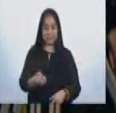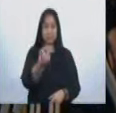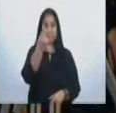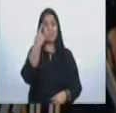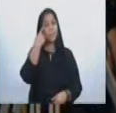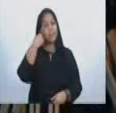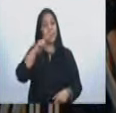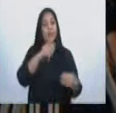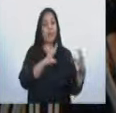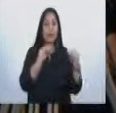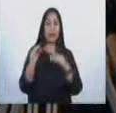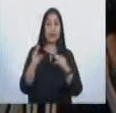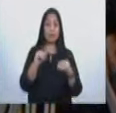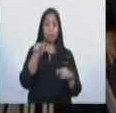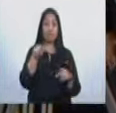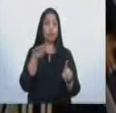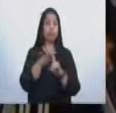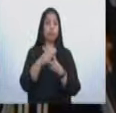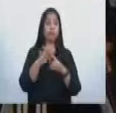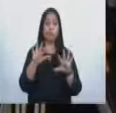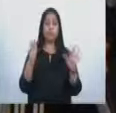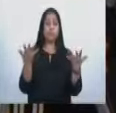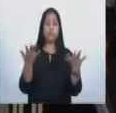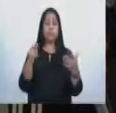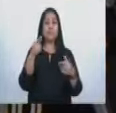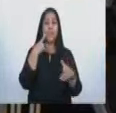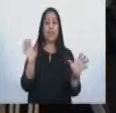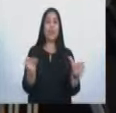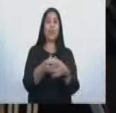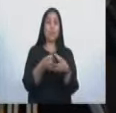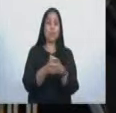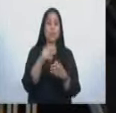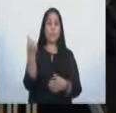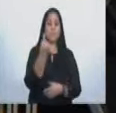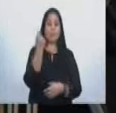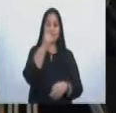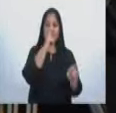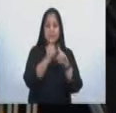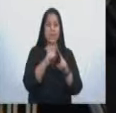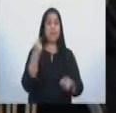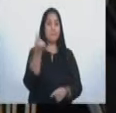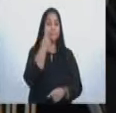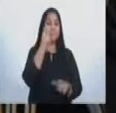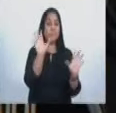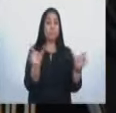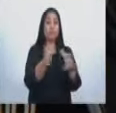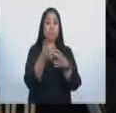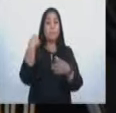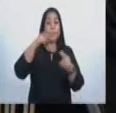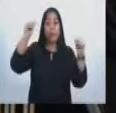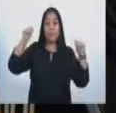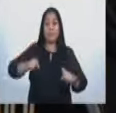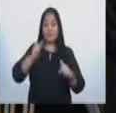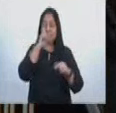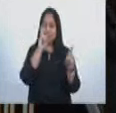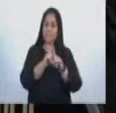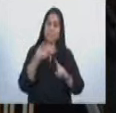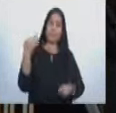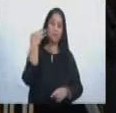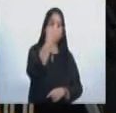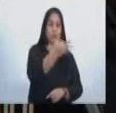diálogo se va a situar en un sector poblacional muy importante para el presente y el